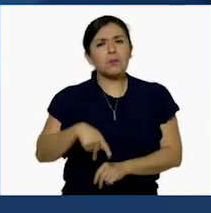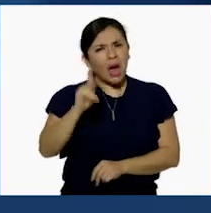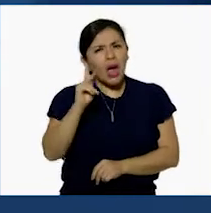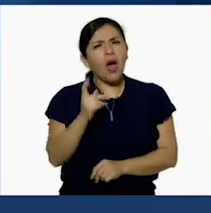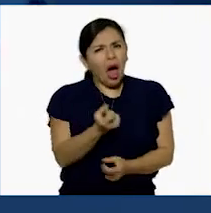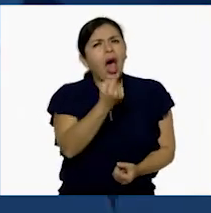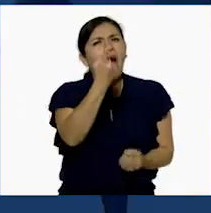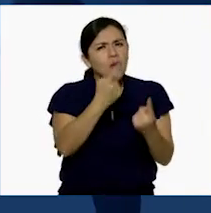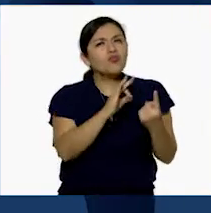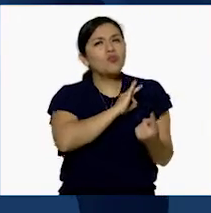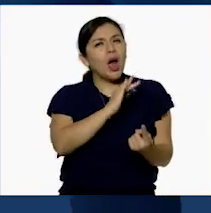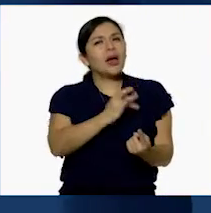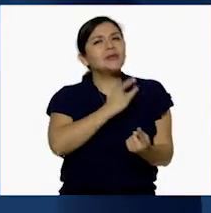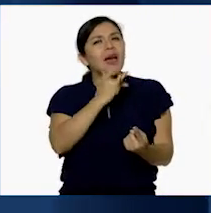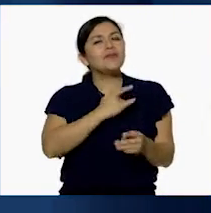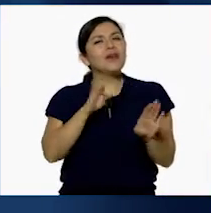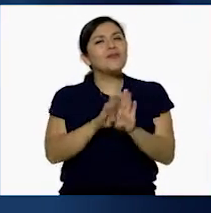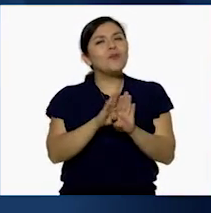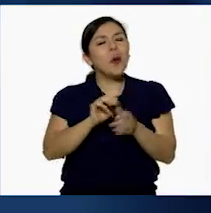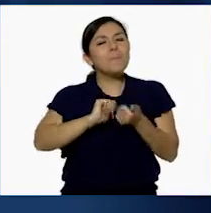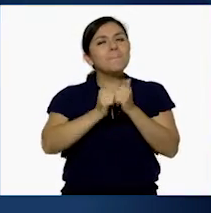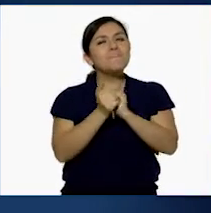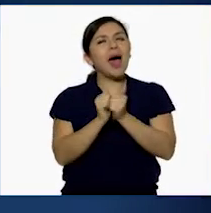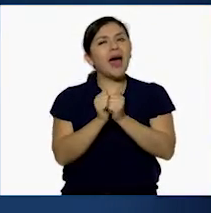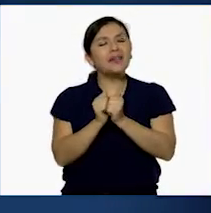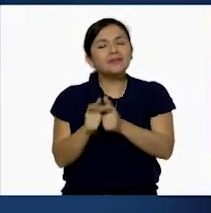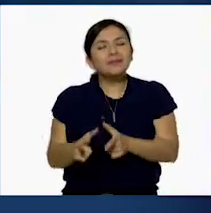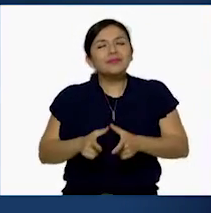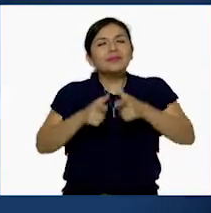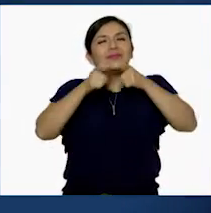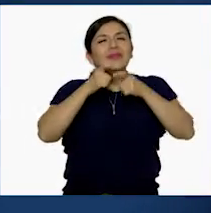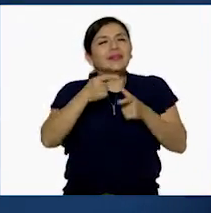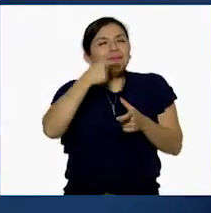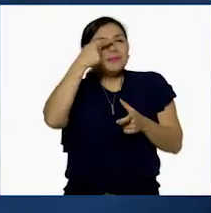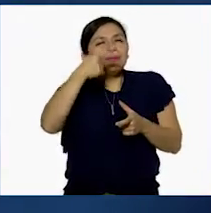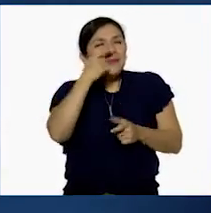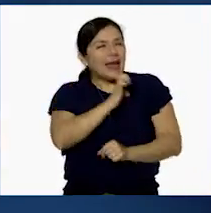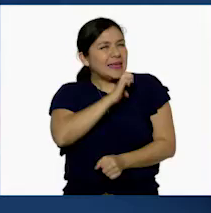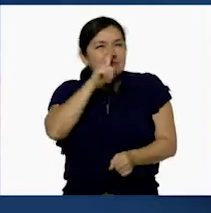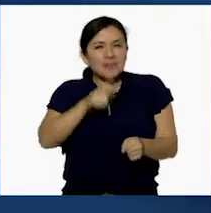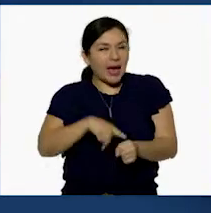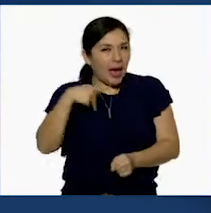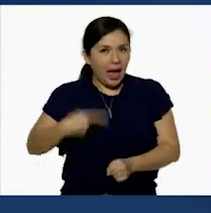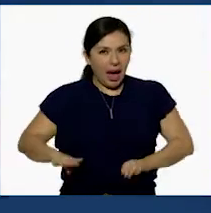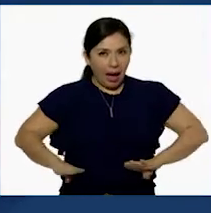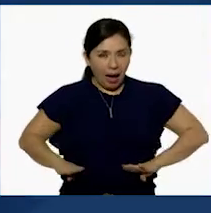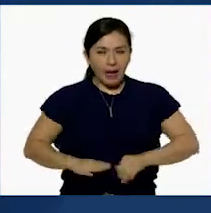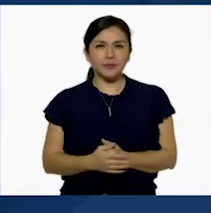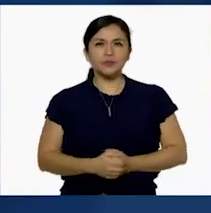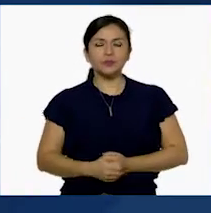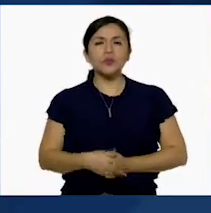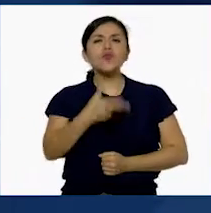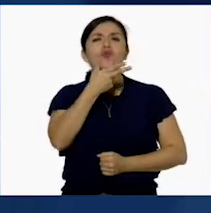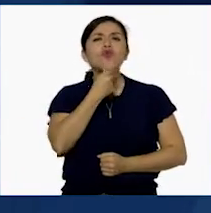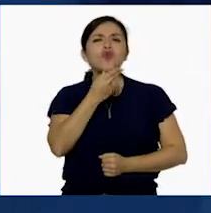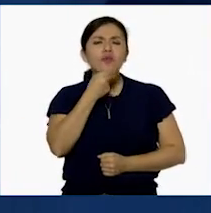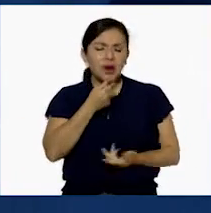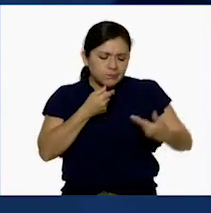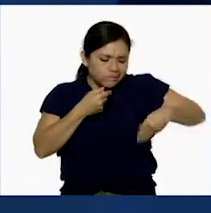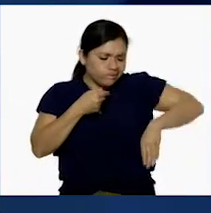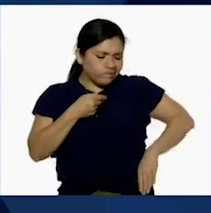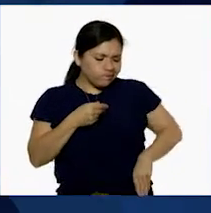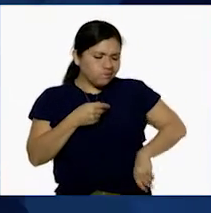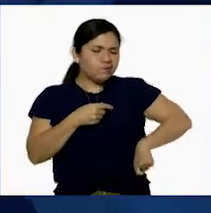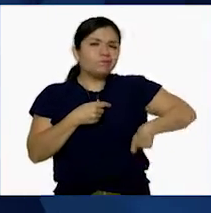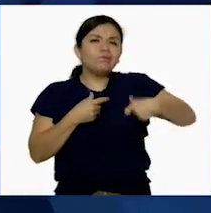ella y podía sentirse el orgullo de la hogaza y cómo desprendía un aroma especial. El hombre metía la mano izquierda bajo su chilaba